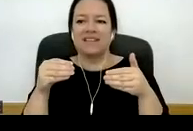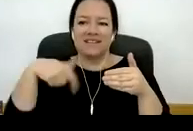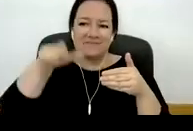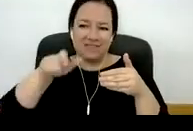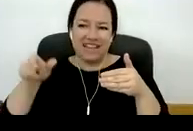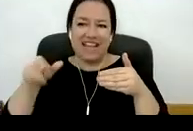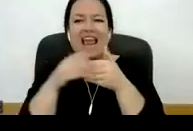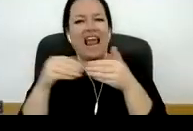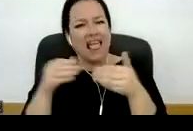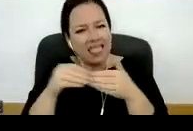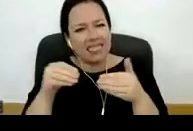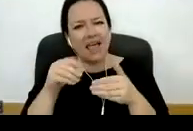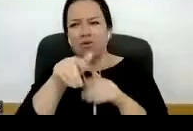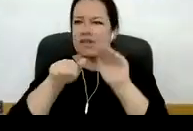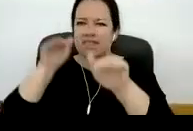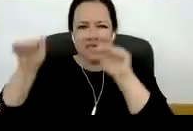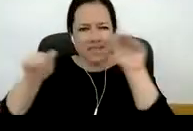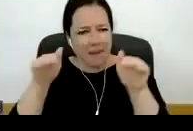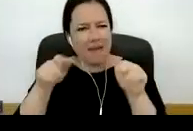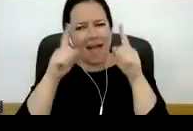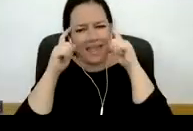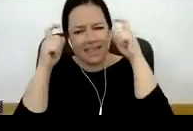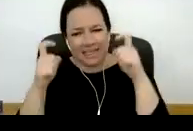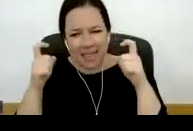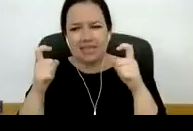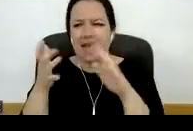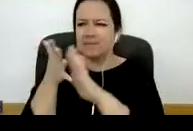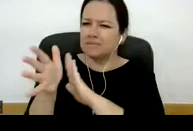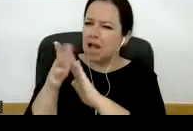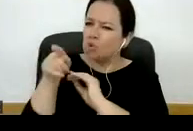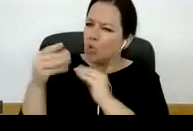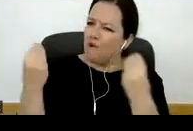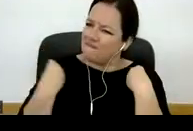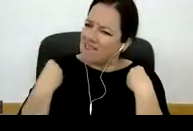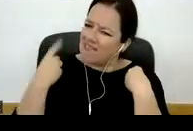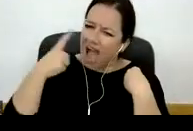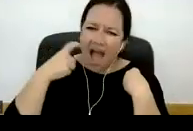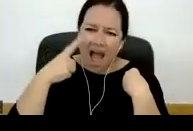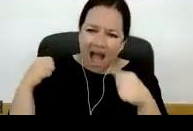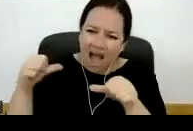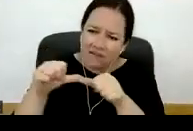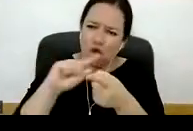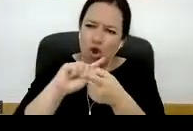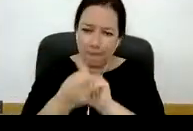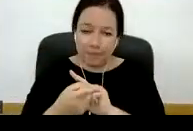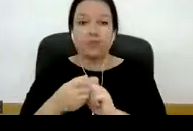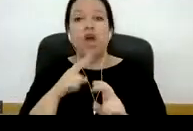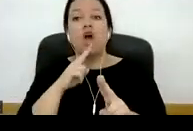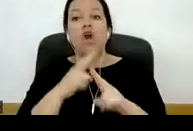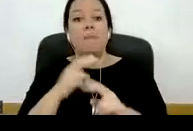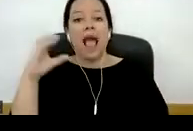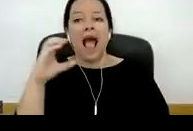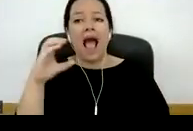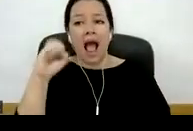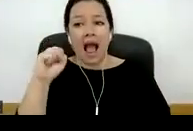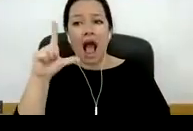algún cliente, a la hora de intentar inculcarle algún cambio en sus hábitos, el concepto de calorías vacías es un concepto muy, muy